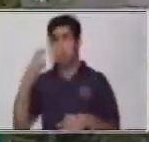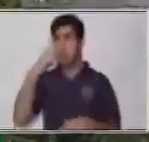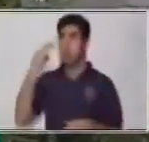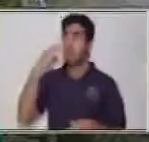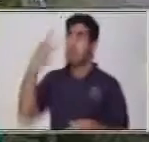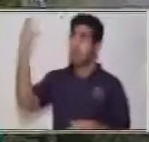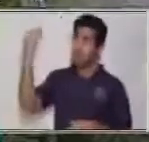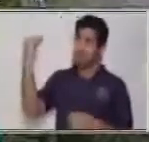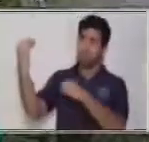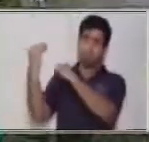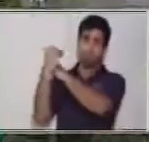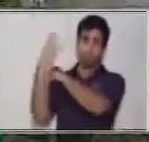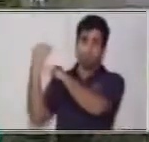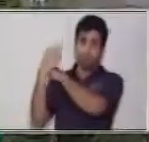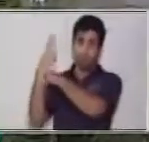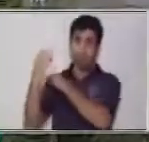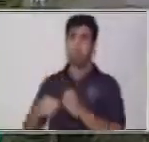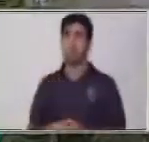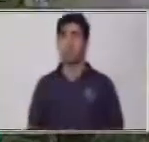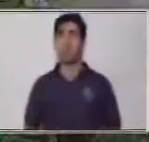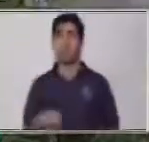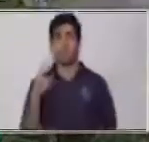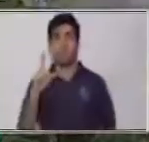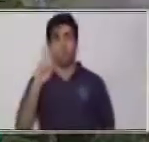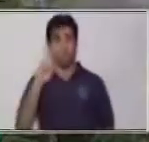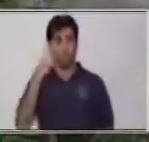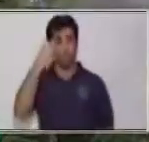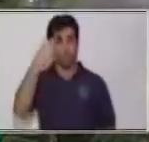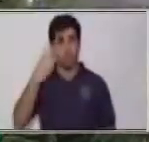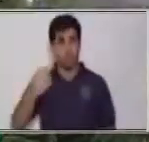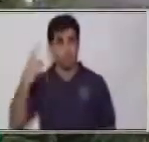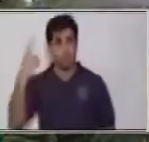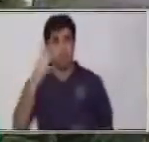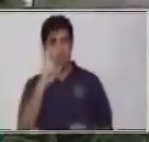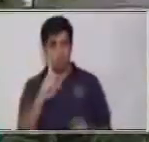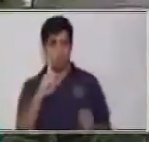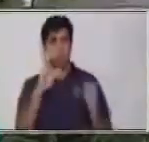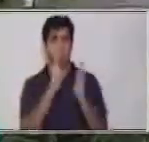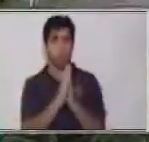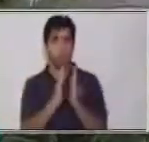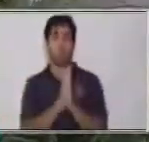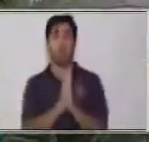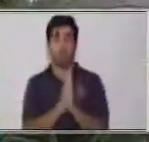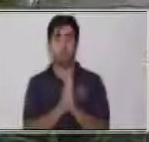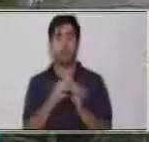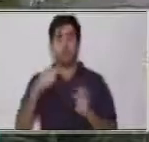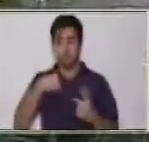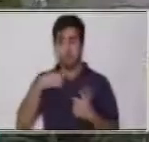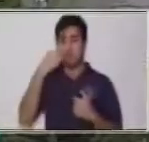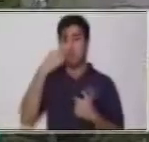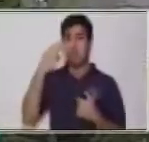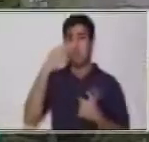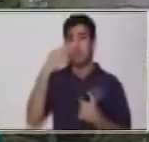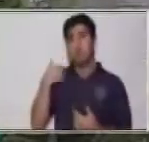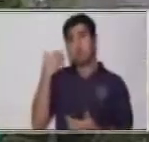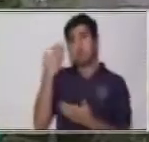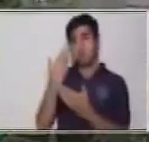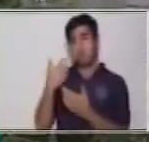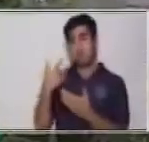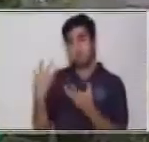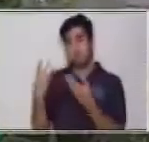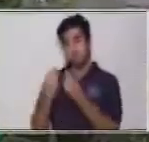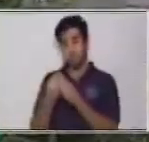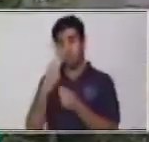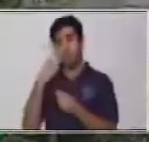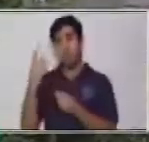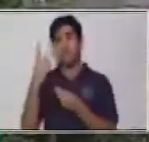padres le recomiendan. Un domingo, ellos deciden viajar a visitar a sus